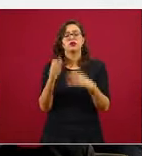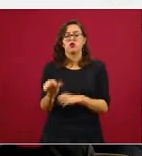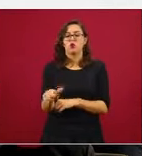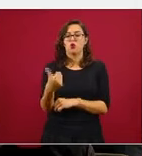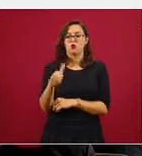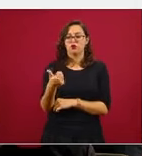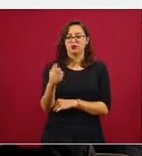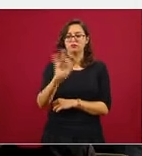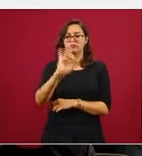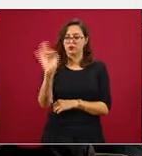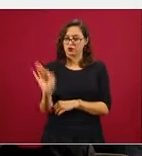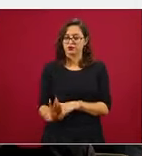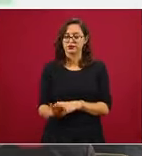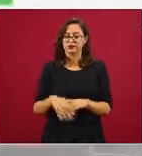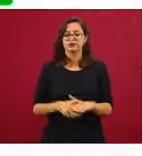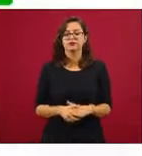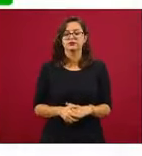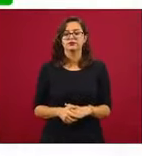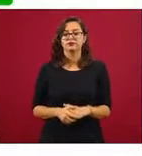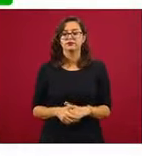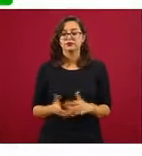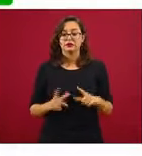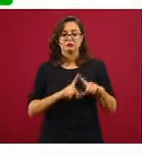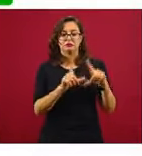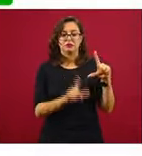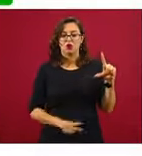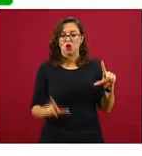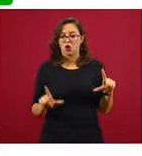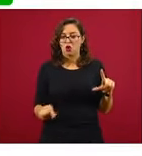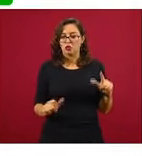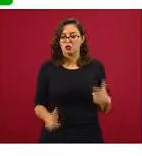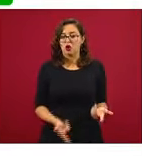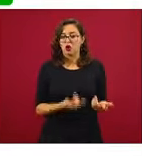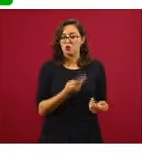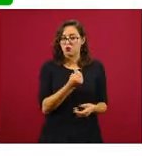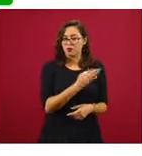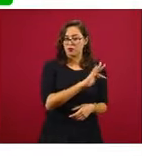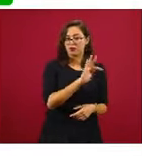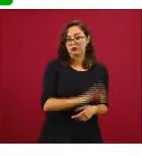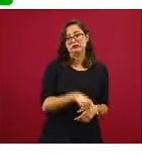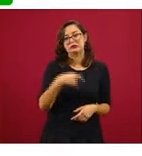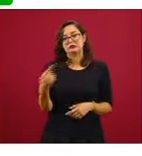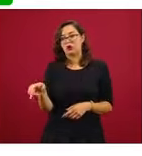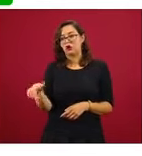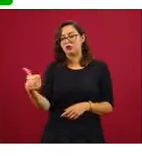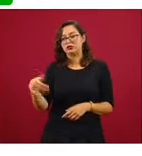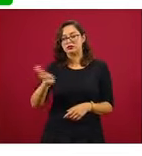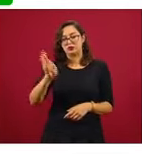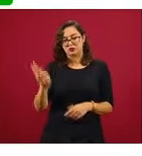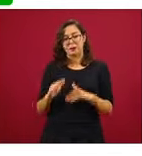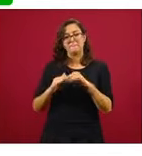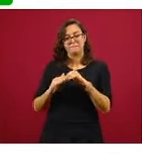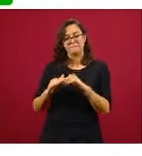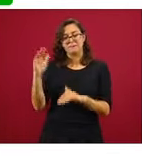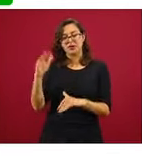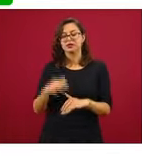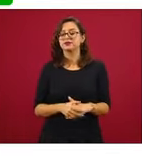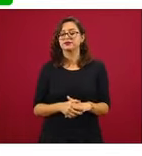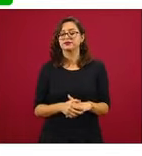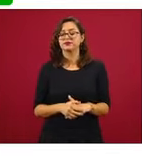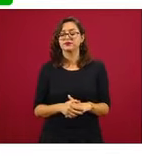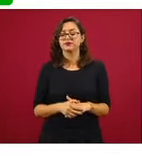estimados, también está por encima de la media nacional, aunque no de manera importante, y sí vemos que la tendencia en